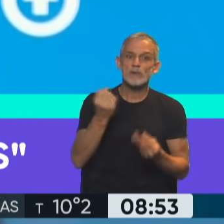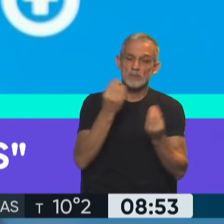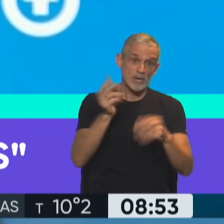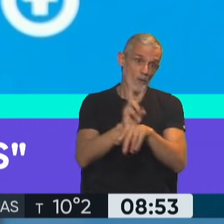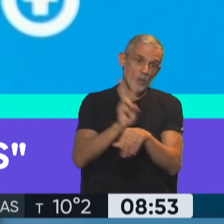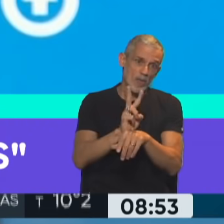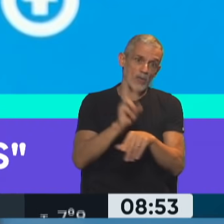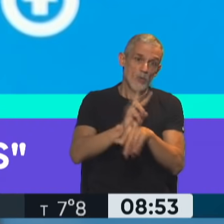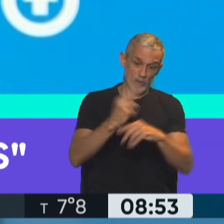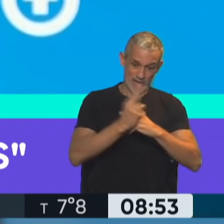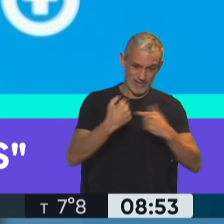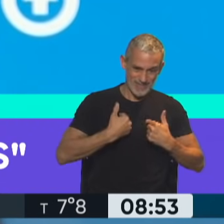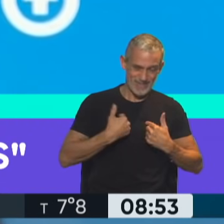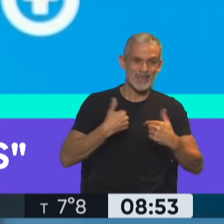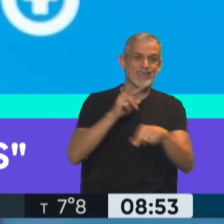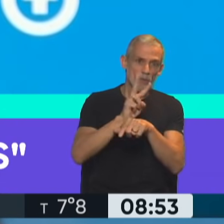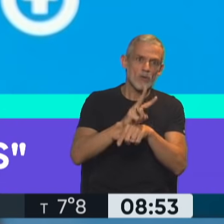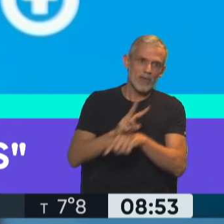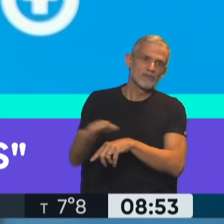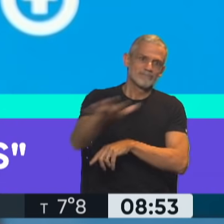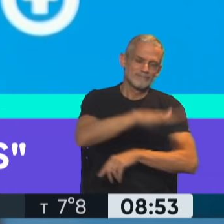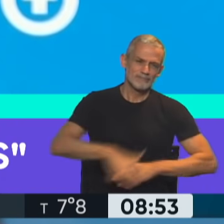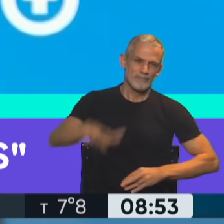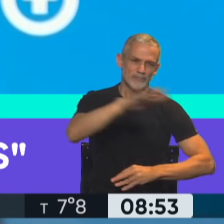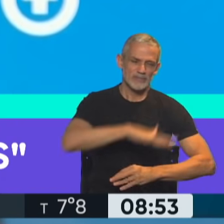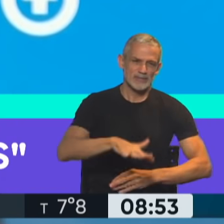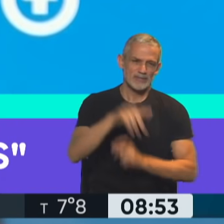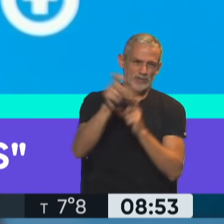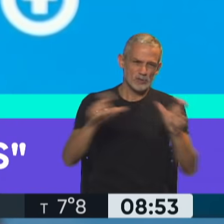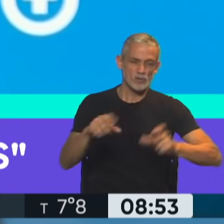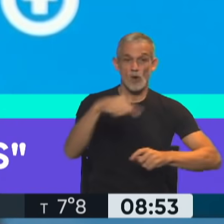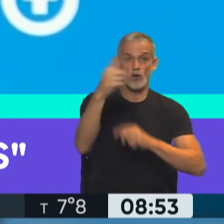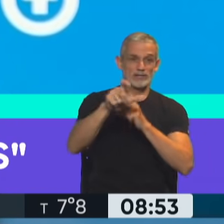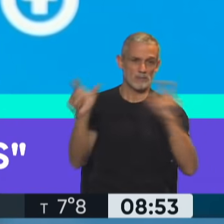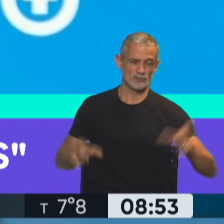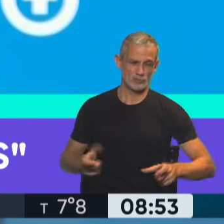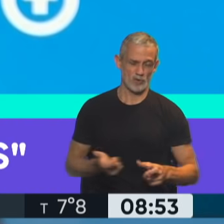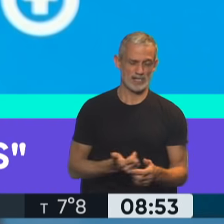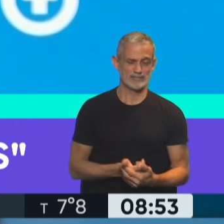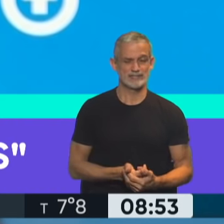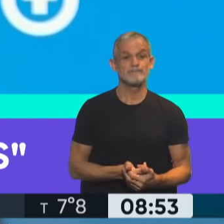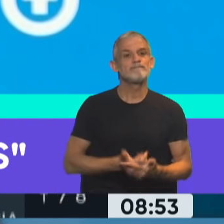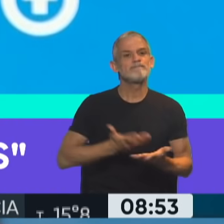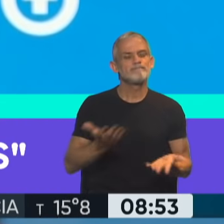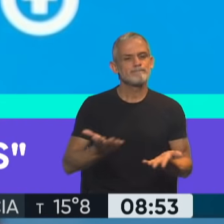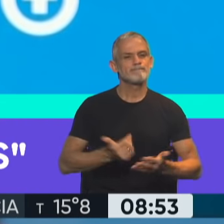cuidado de uno y en el cuidado, obviamente, de las otras personas.